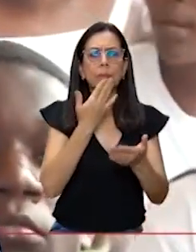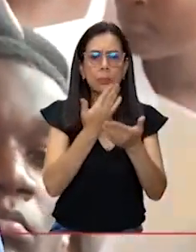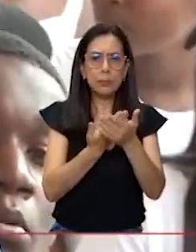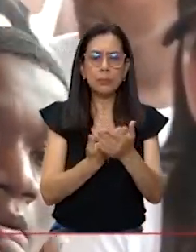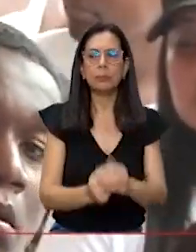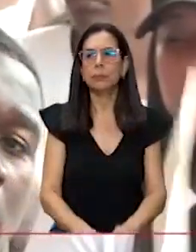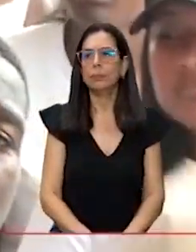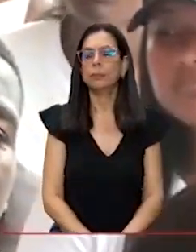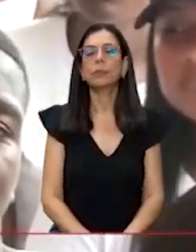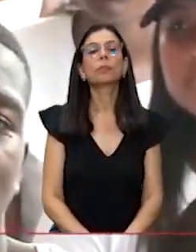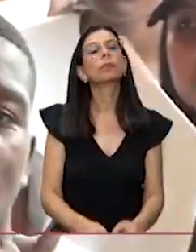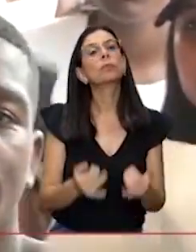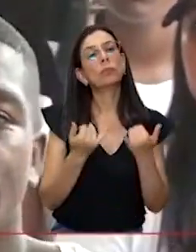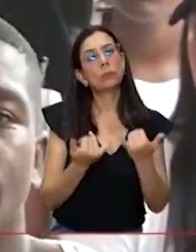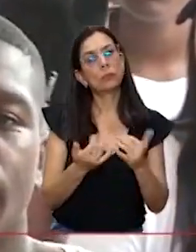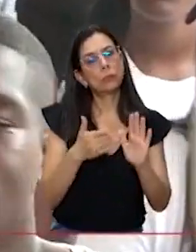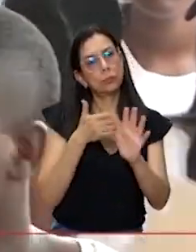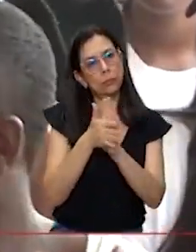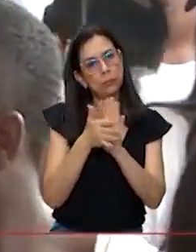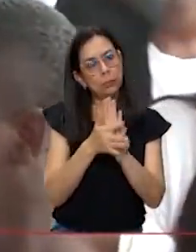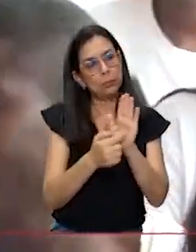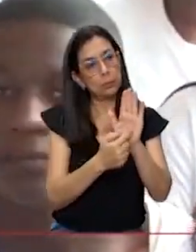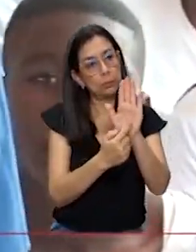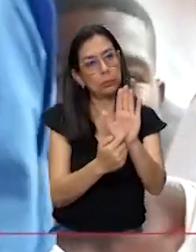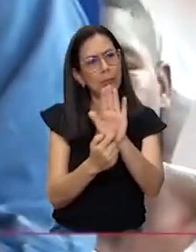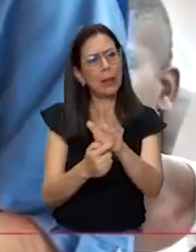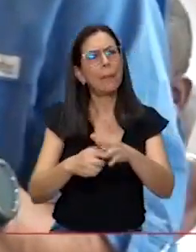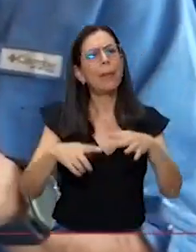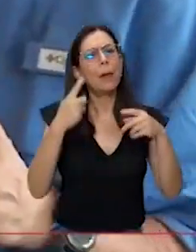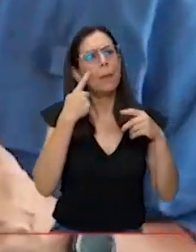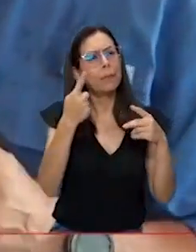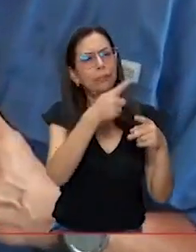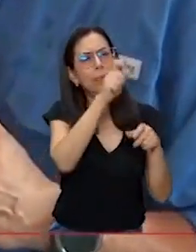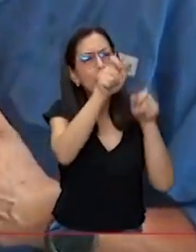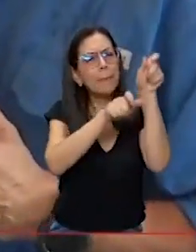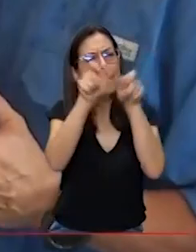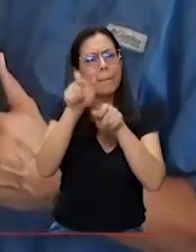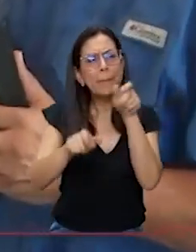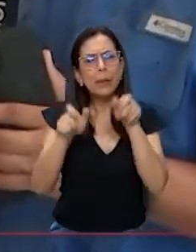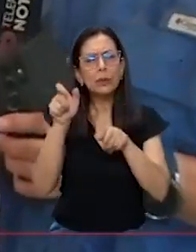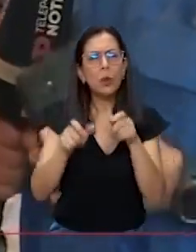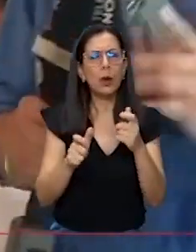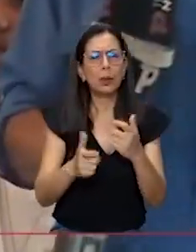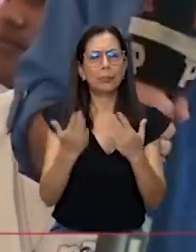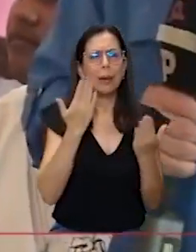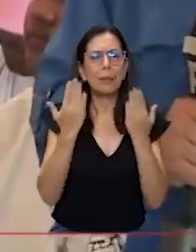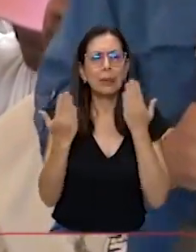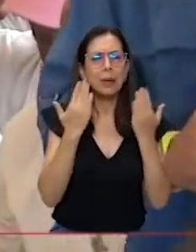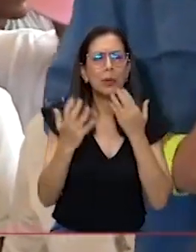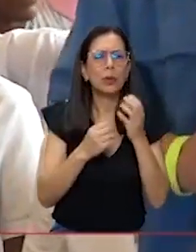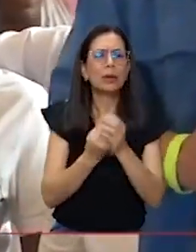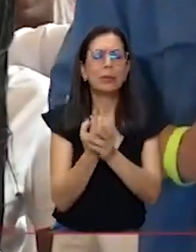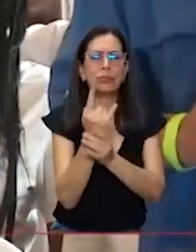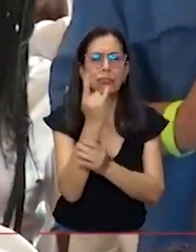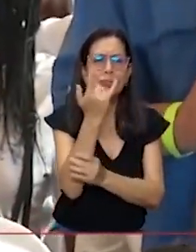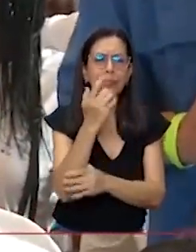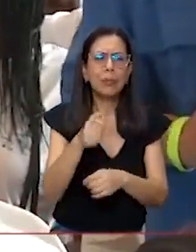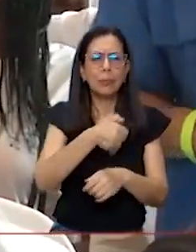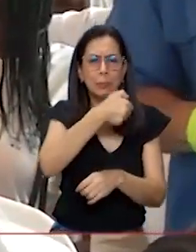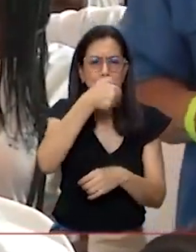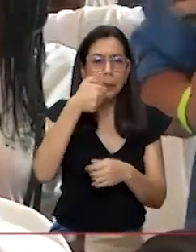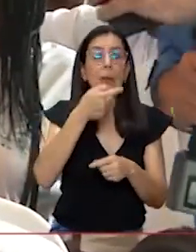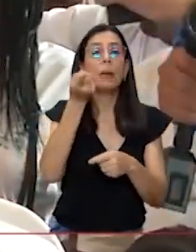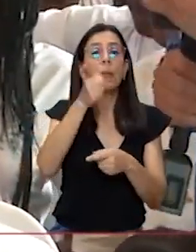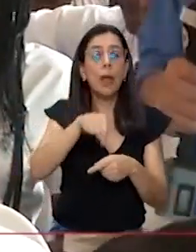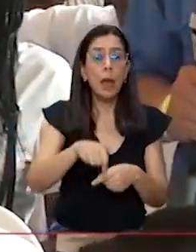A esta hora aquí les voy a mostrar rápidamente la cantidad de campesinos cultivadores de hoja de coca, entre quienes también hay gestores